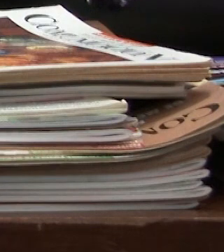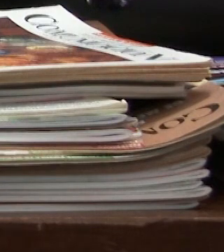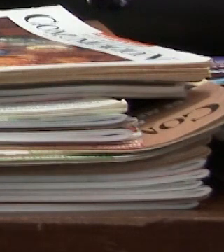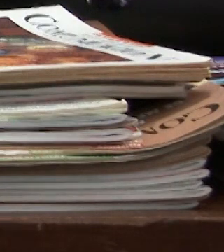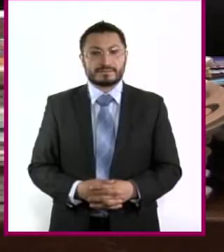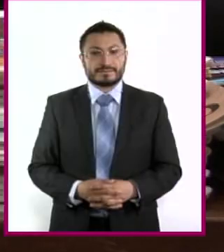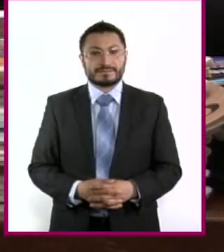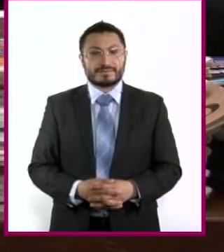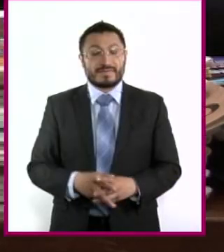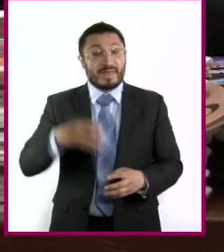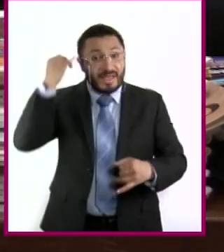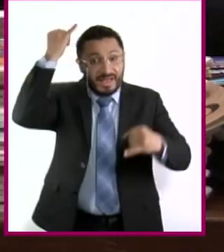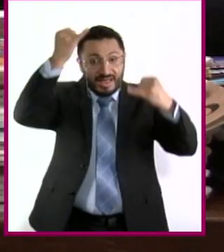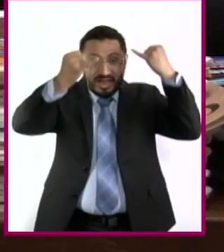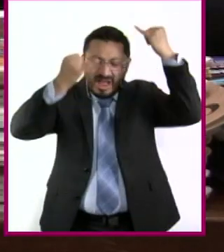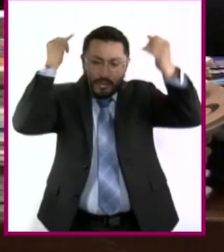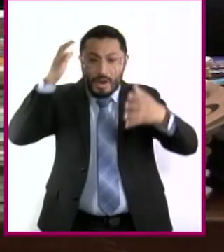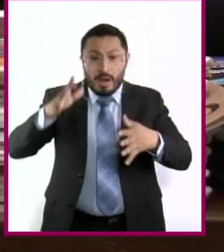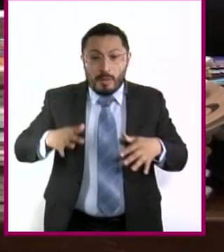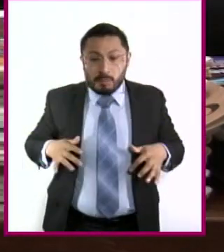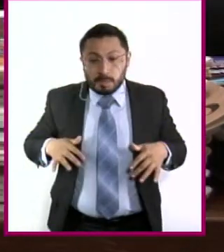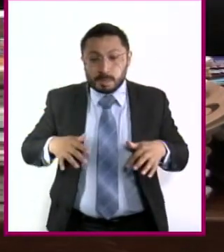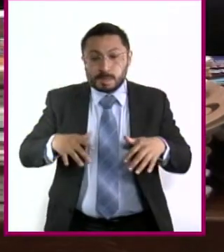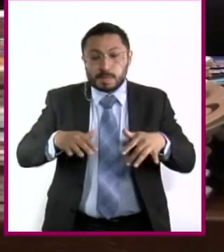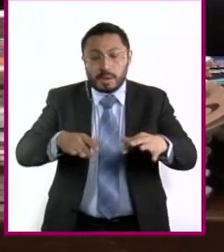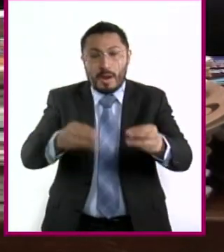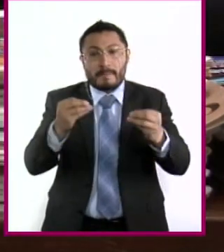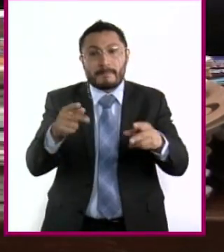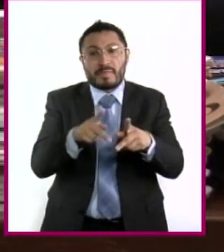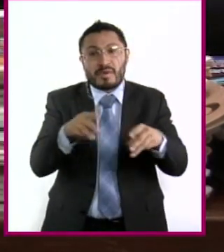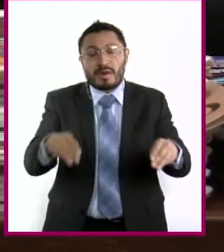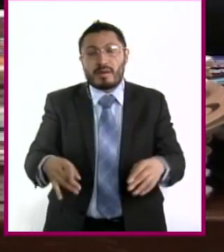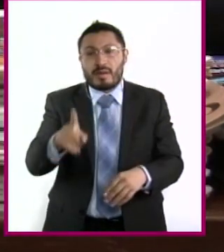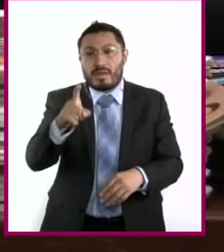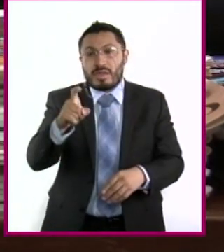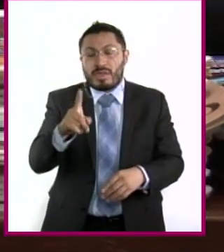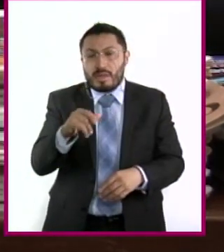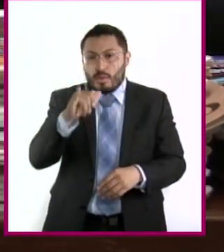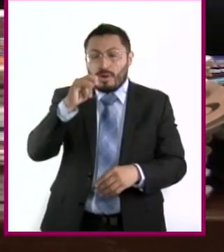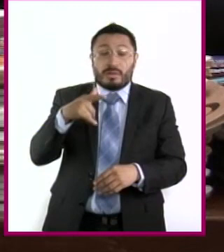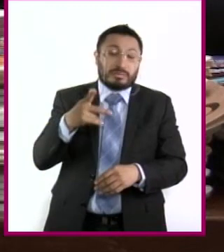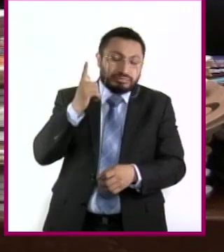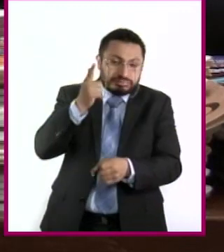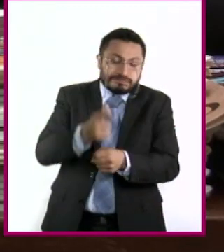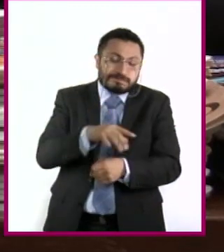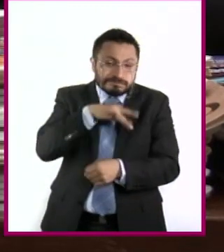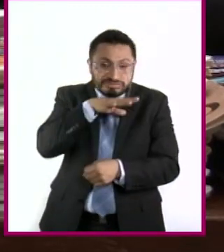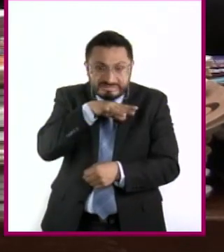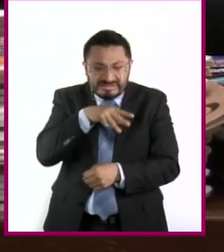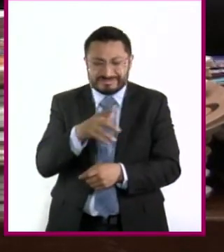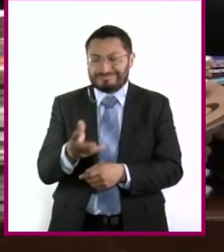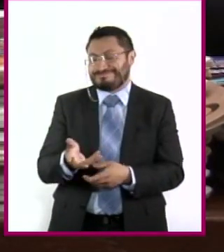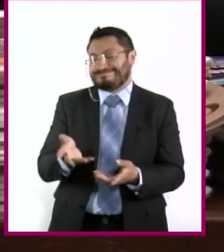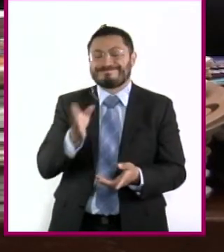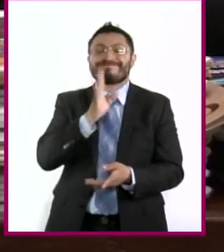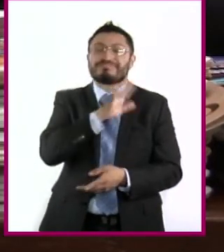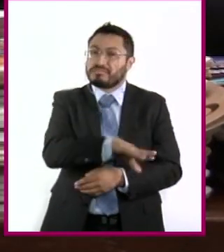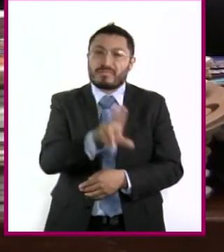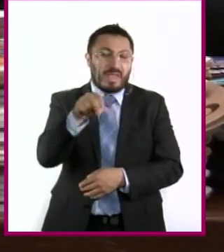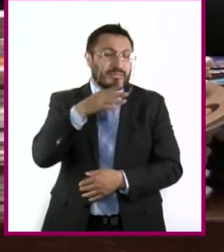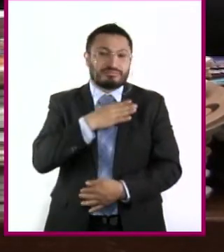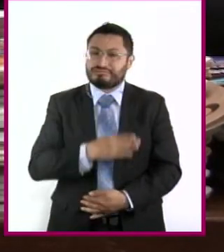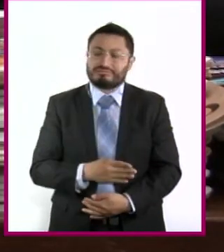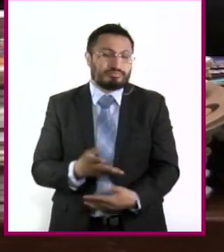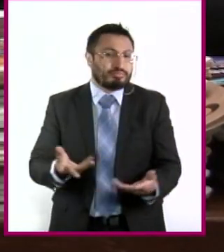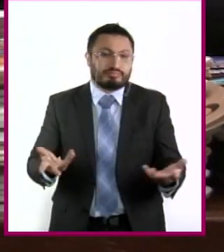¿Te imaginas tener que caminar tantos kilómetros para beber agua y además que esté contaminada? Terrible y totalmente injusto.